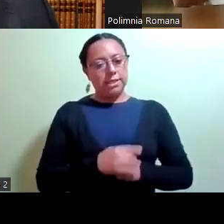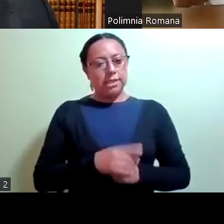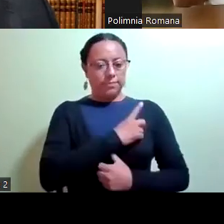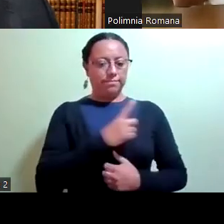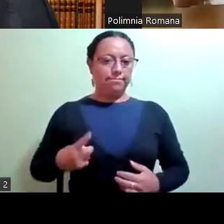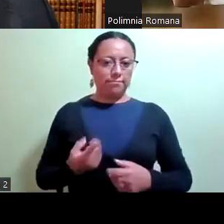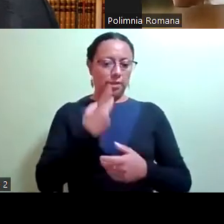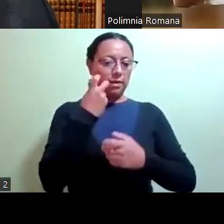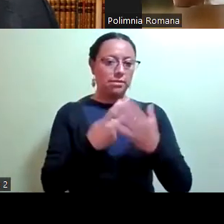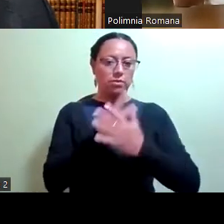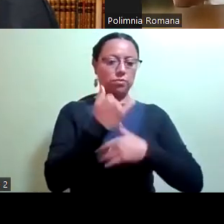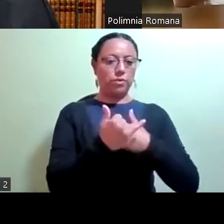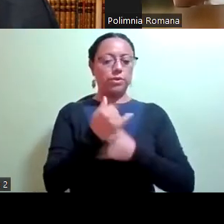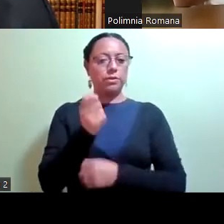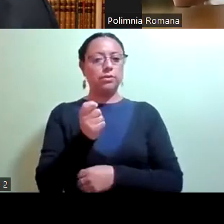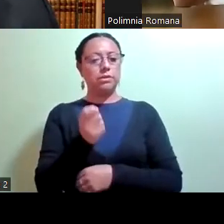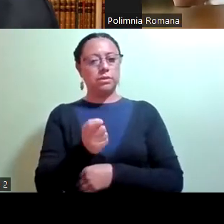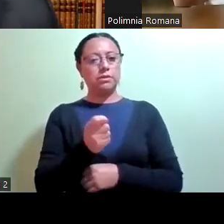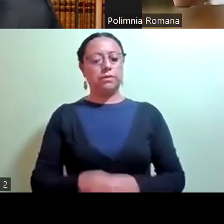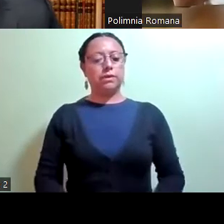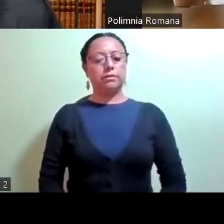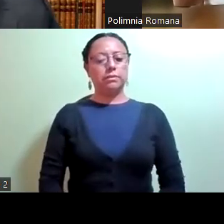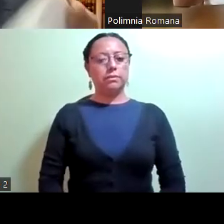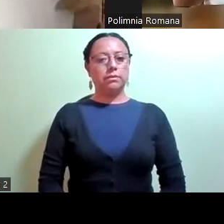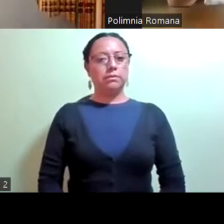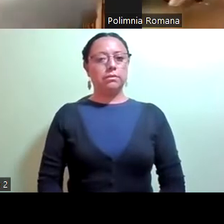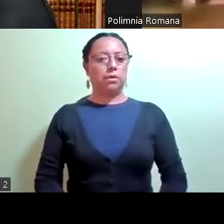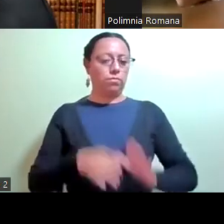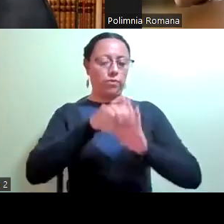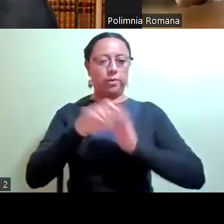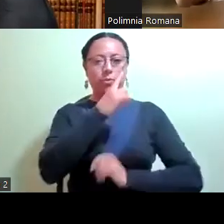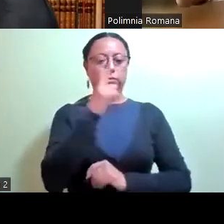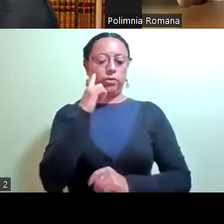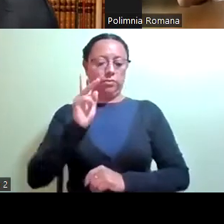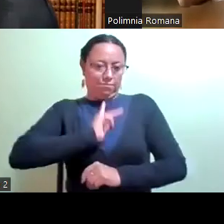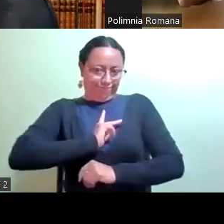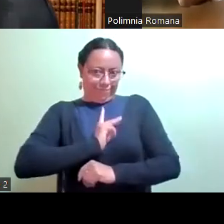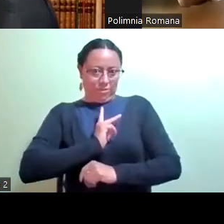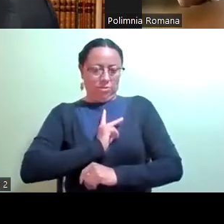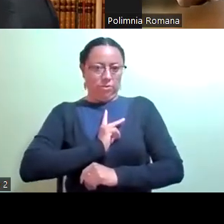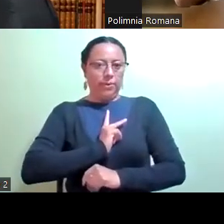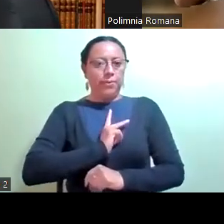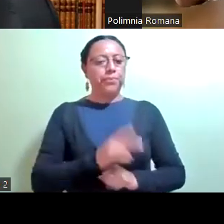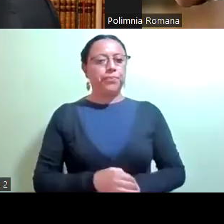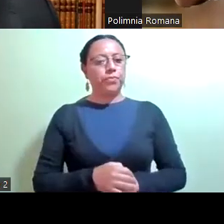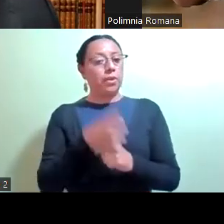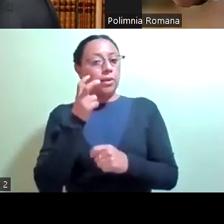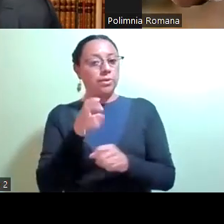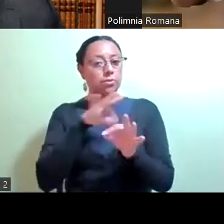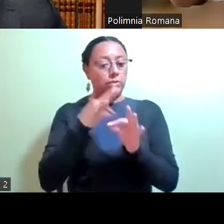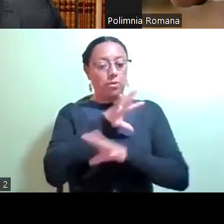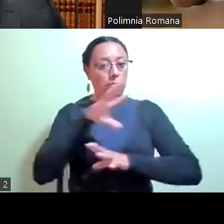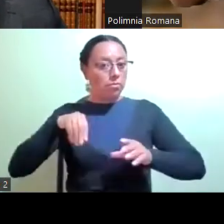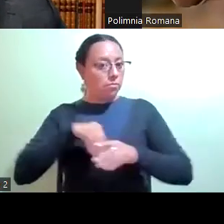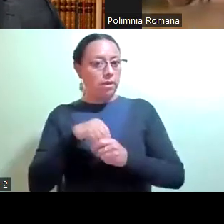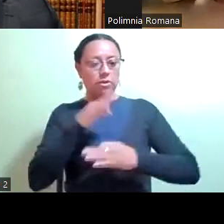que, pues, desde el punto de vista de un servidor, no está cumpliendo cabalmente con lo que